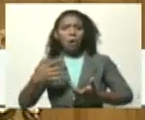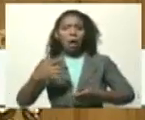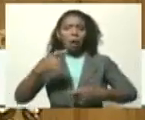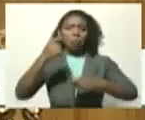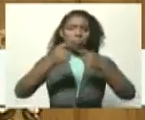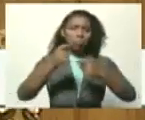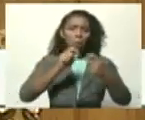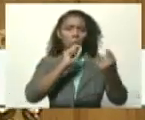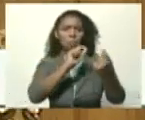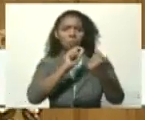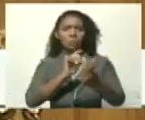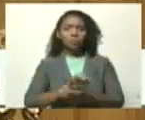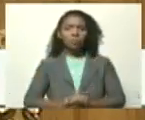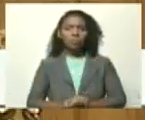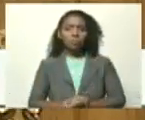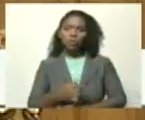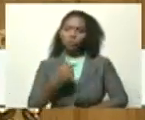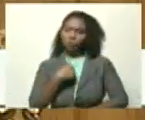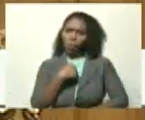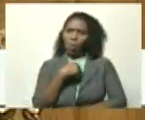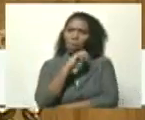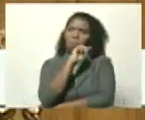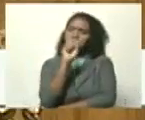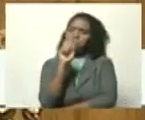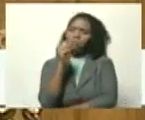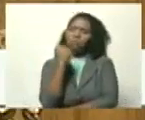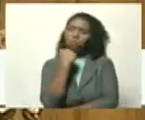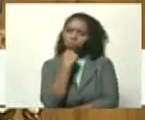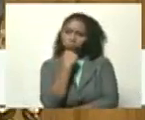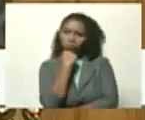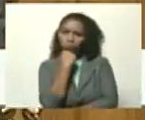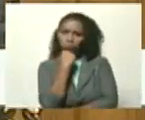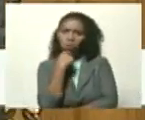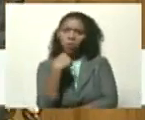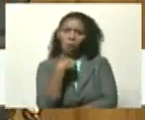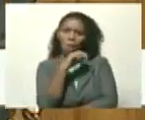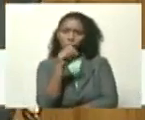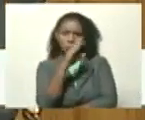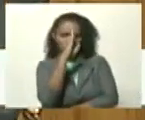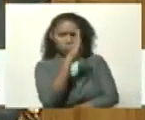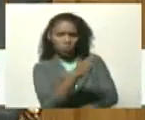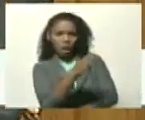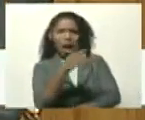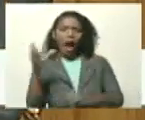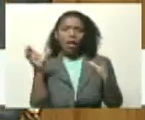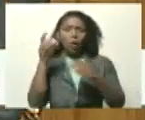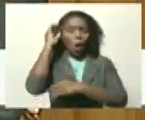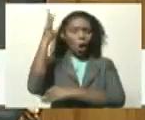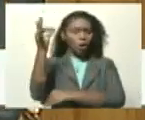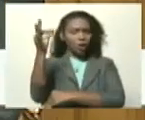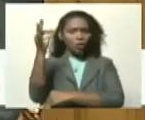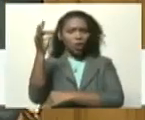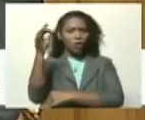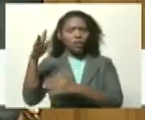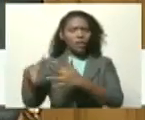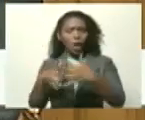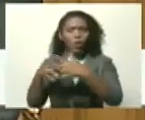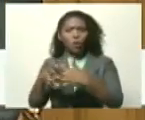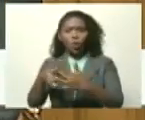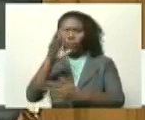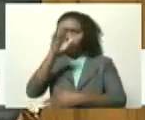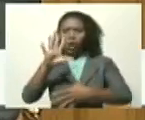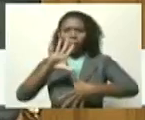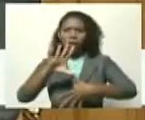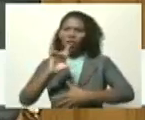tribunales. Yo pregunto, y pregunto directamente al Congreso de los Estados Unidos de Norteamérica, ¿no